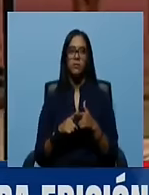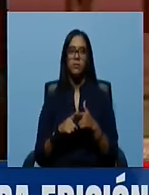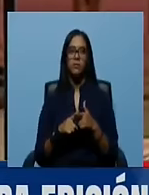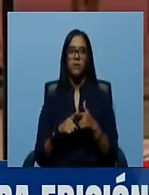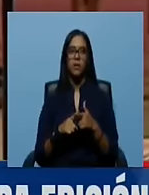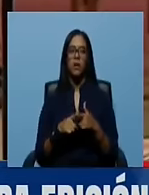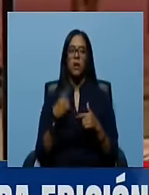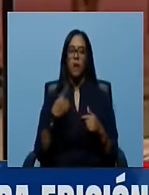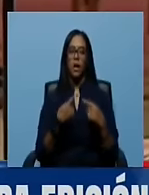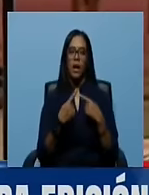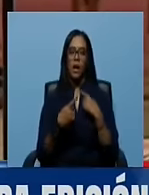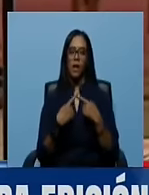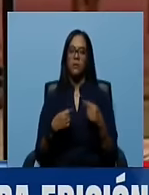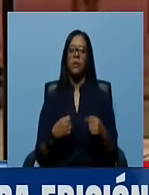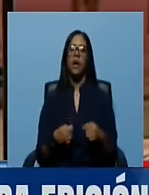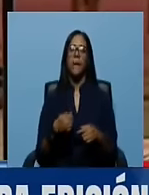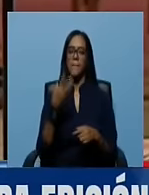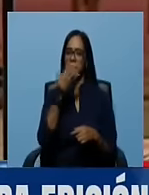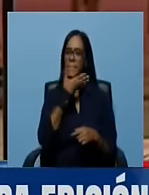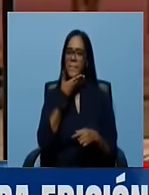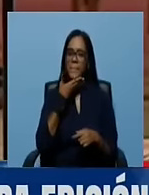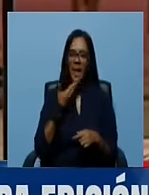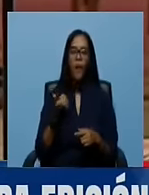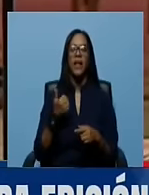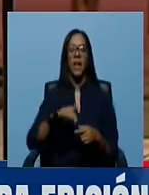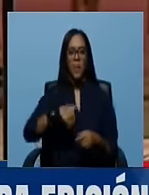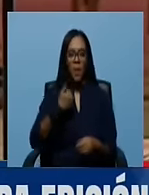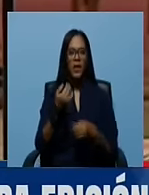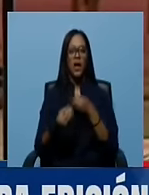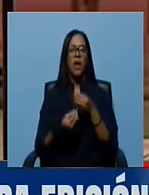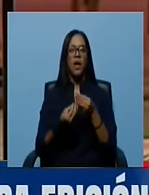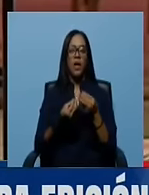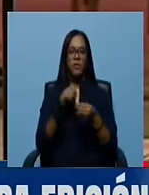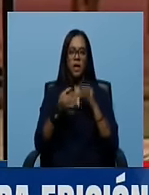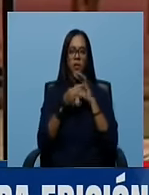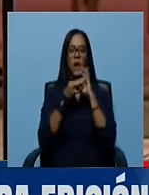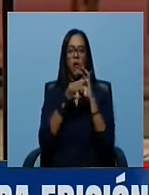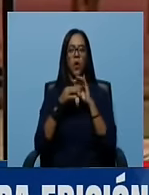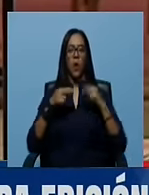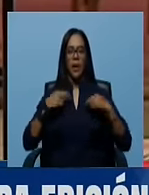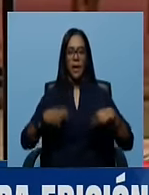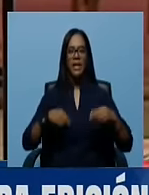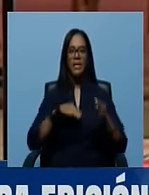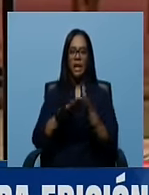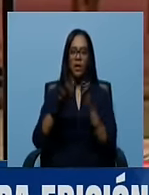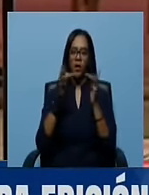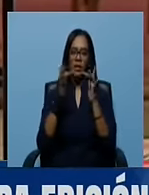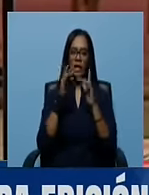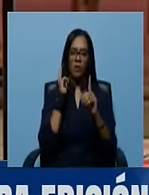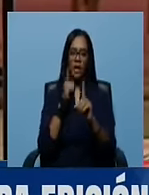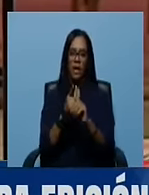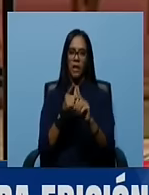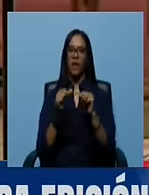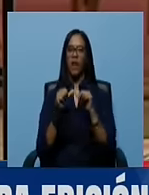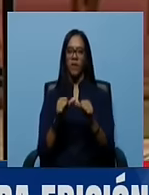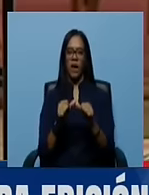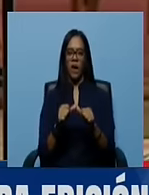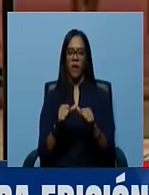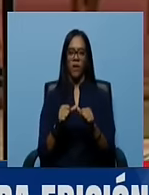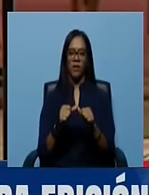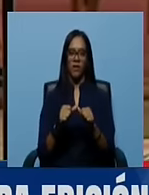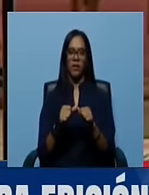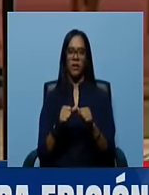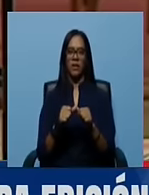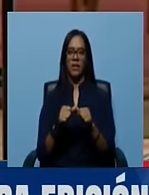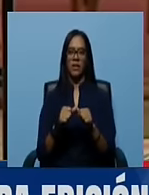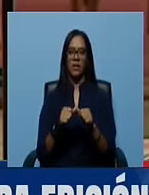una de las cosas más maravillosas que puede unir a la humanidad es el desarrollo de este contacto directo, permanente.